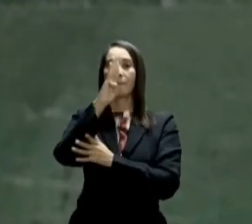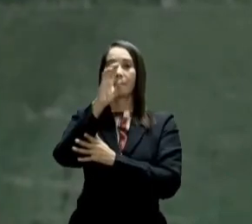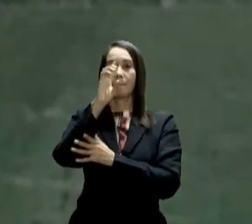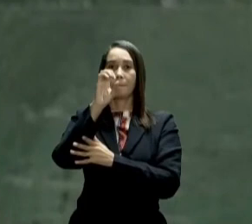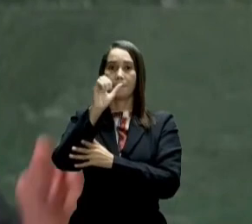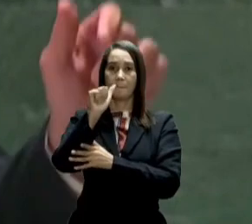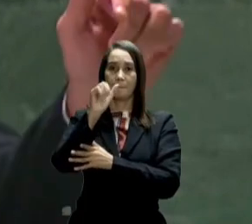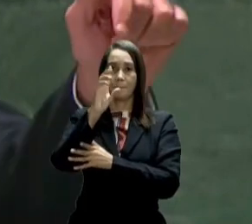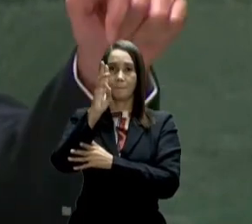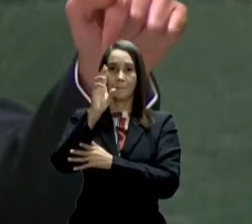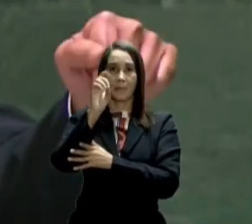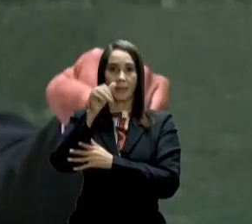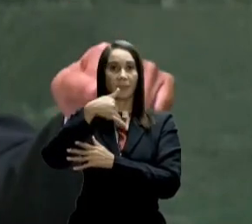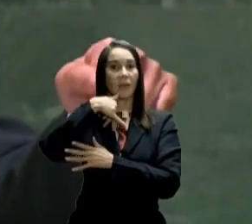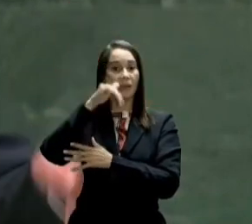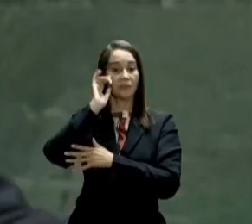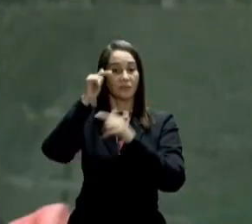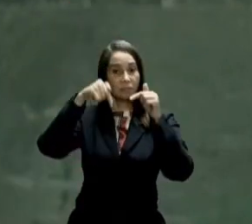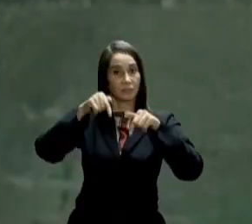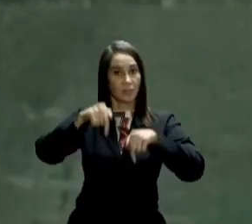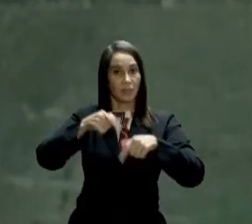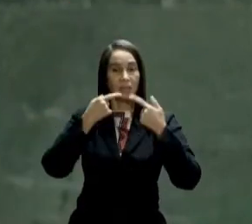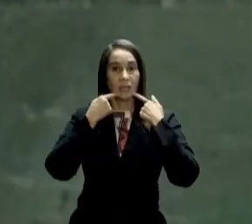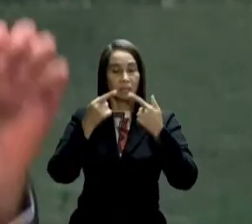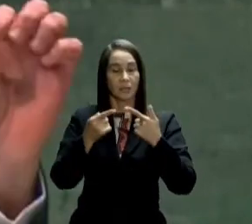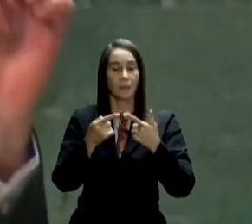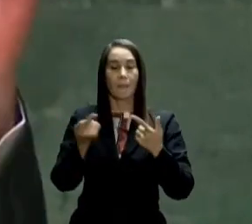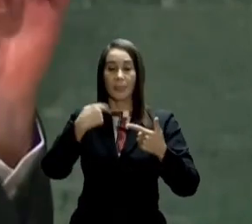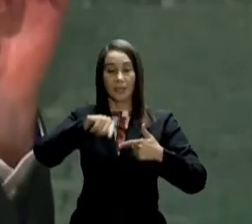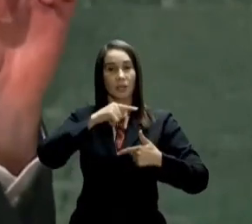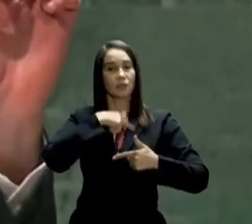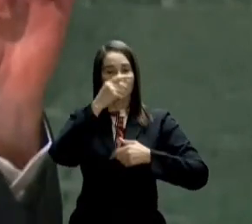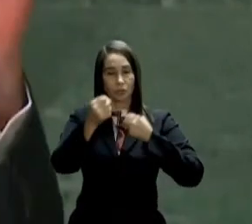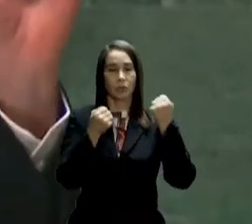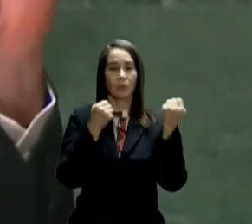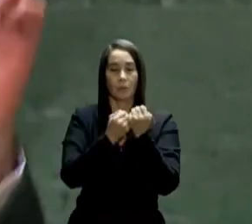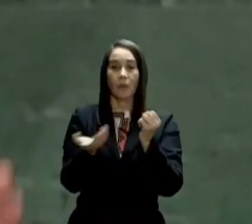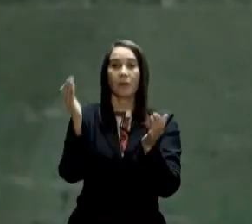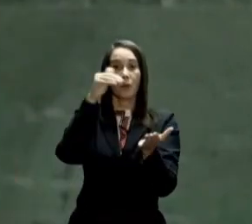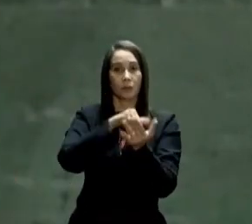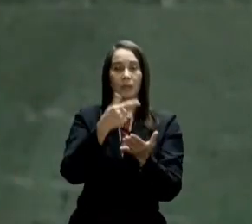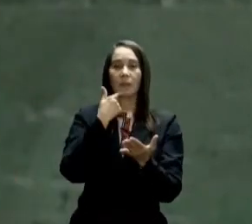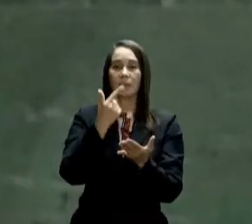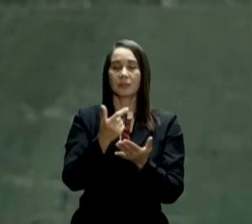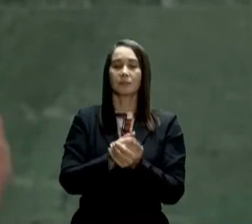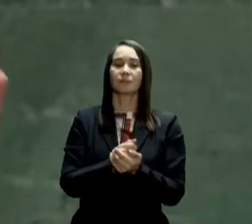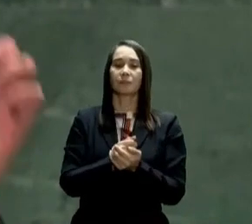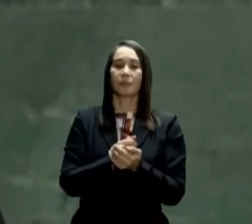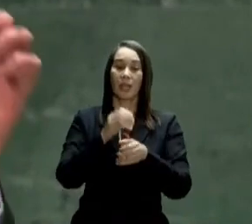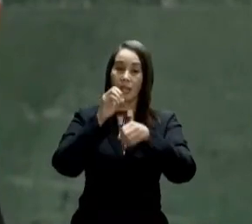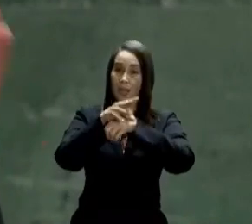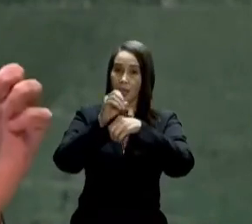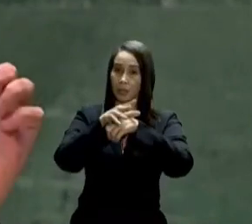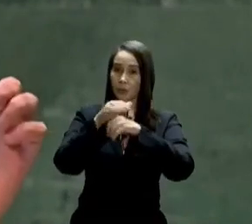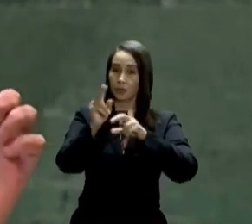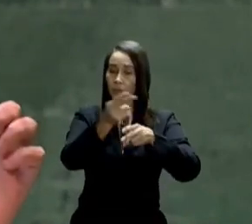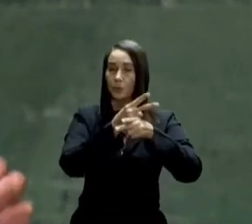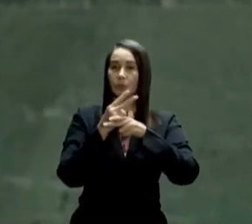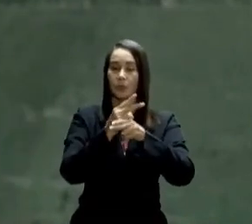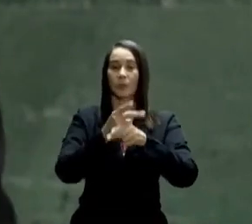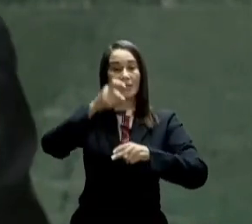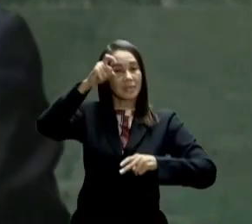Biden, expresada ayer desde esta misma tribuna y que nosotros vamos a repetir ahora. El Consejo de